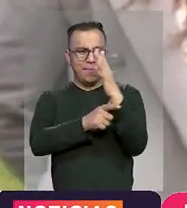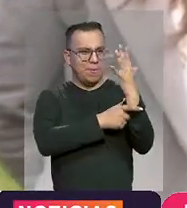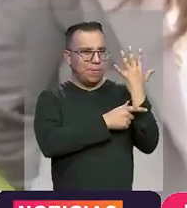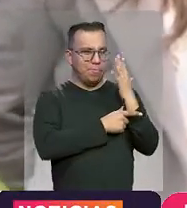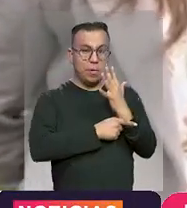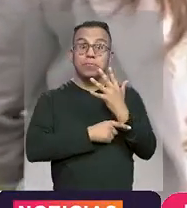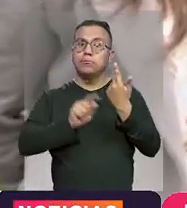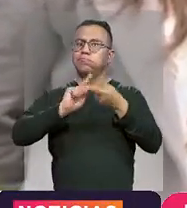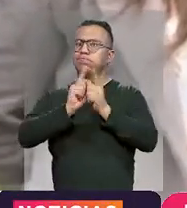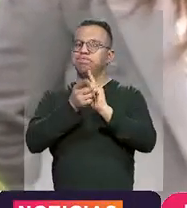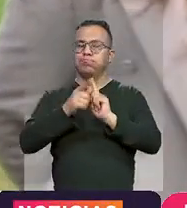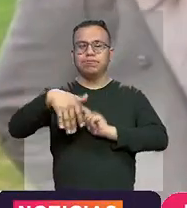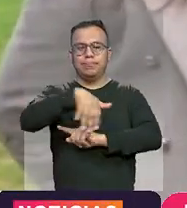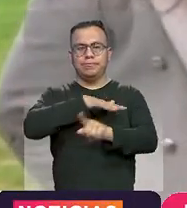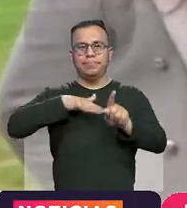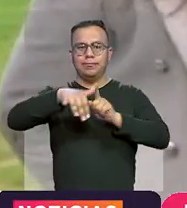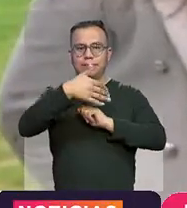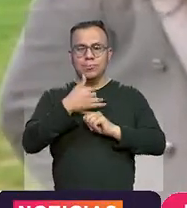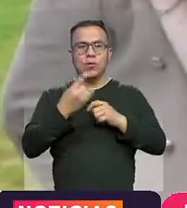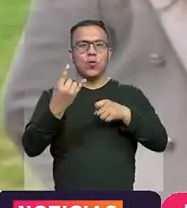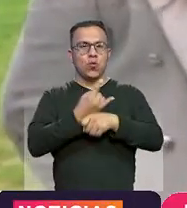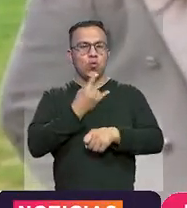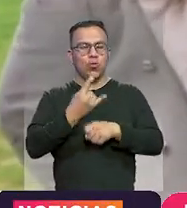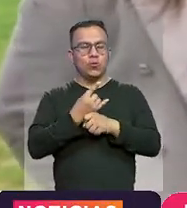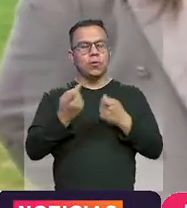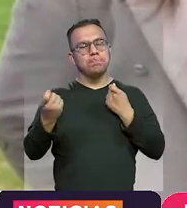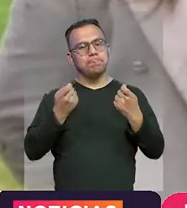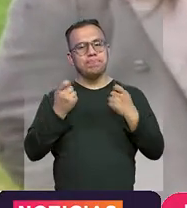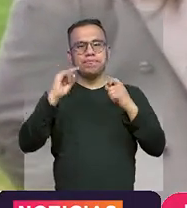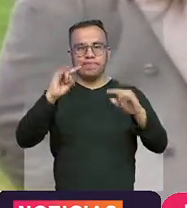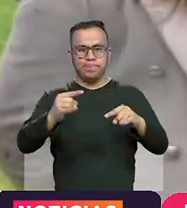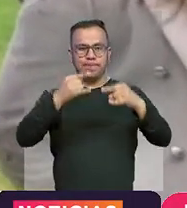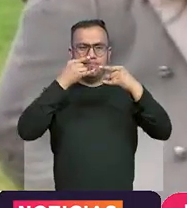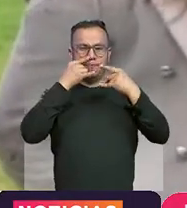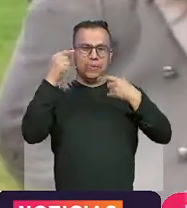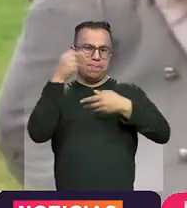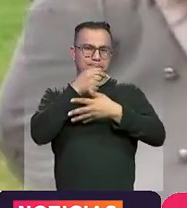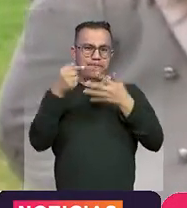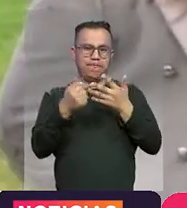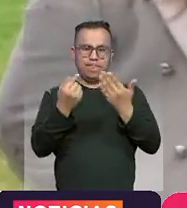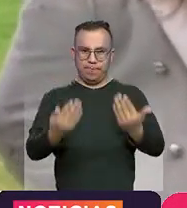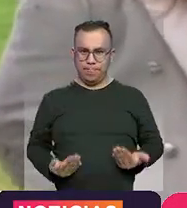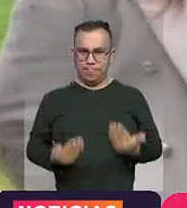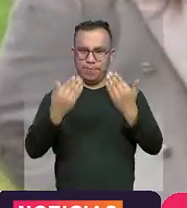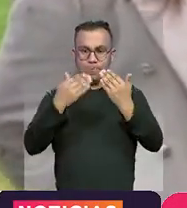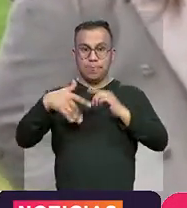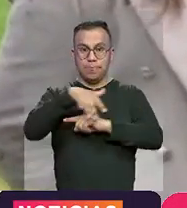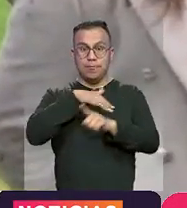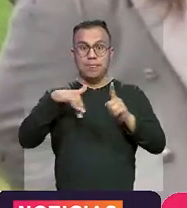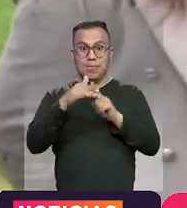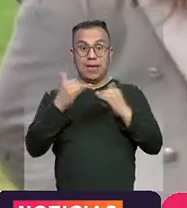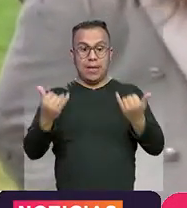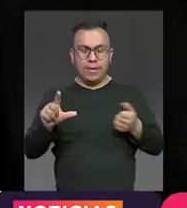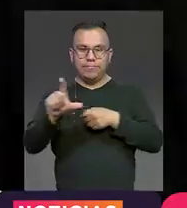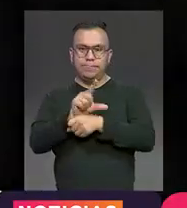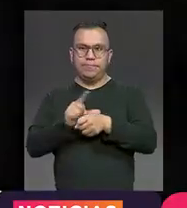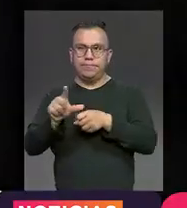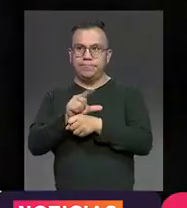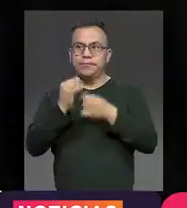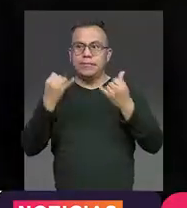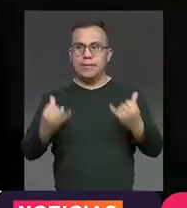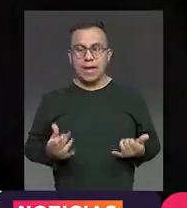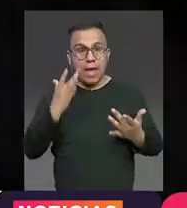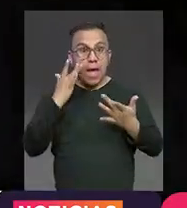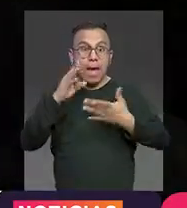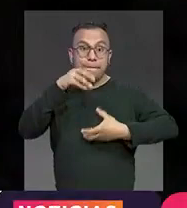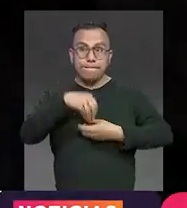generando cambios de ambiente, uso razonable del aire y otro tipo de beneficios medioambientales para toda nuestra localidad. Esta siembra